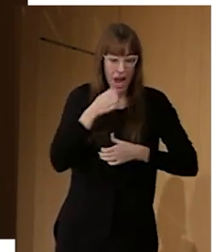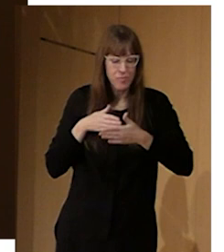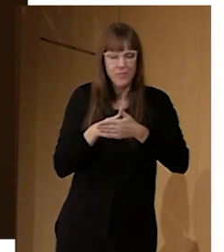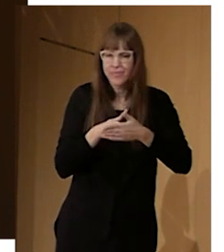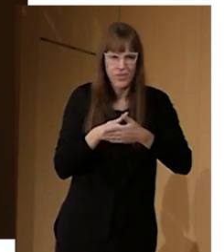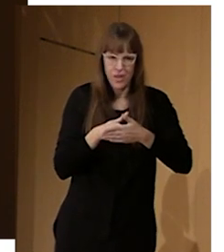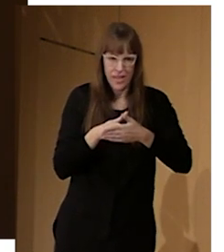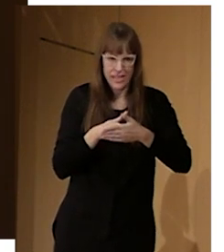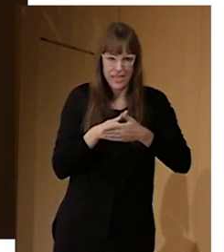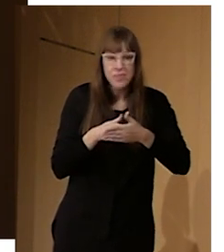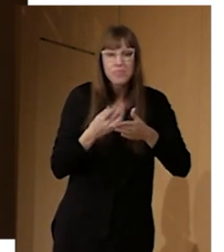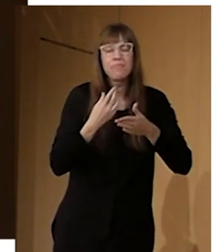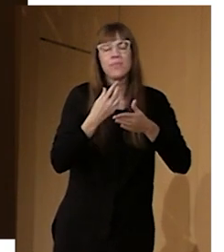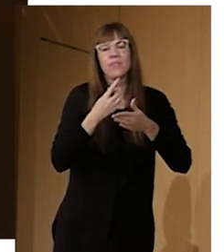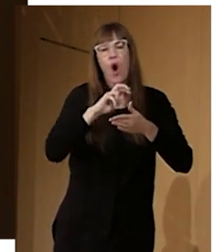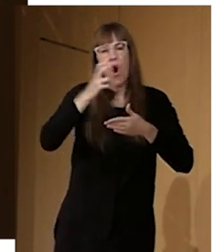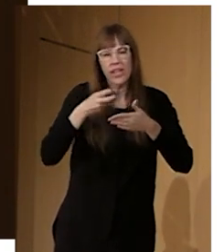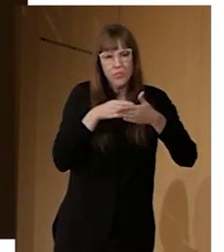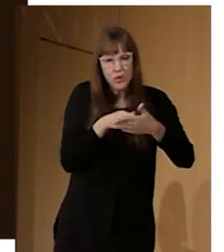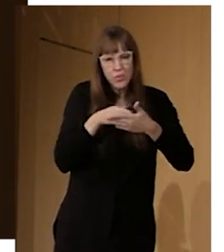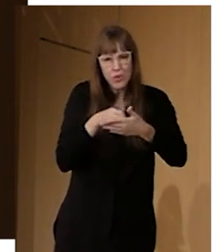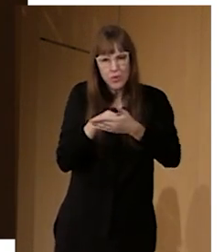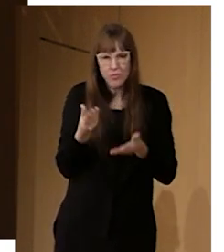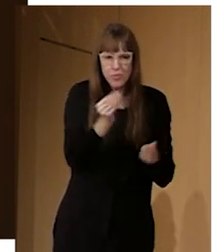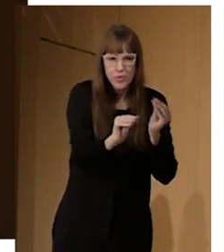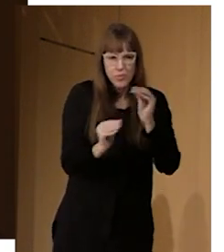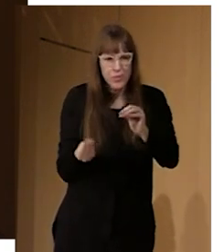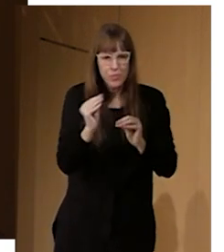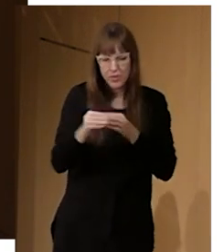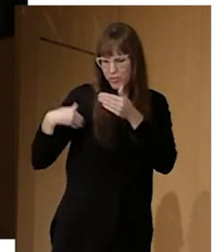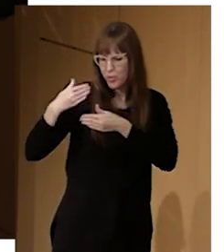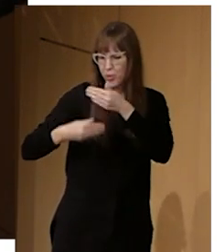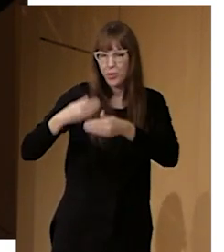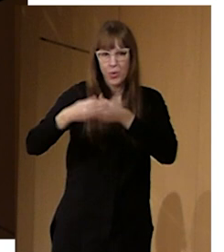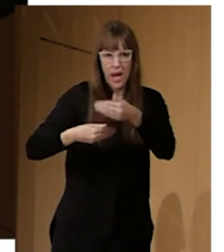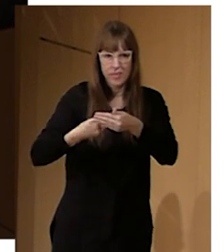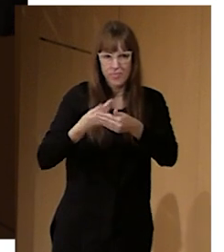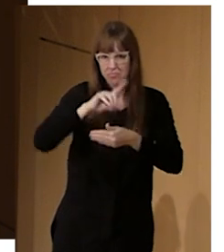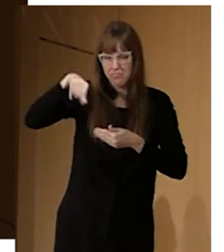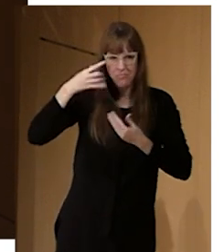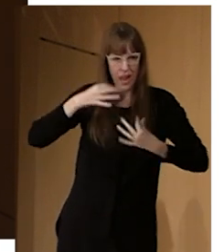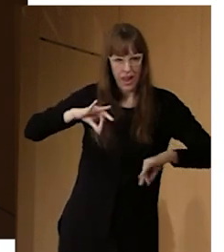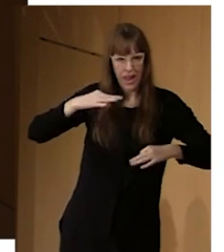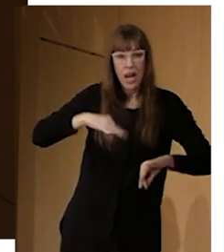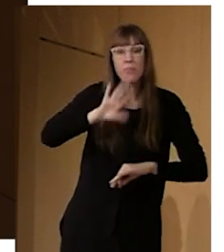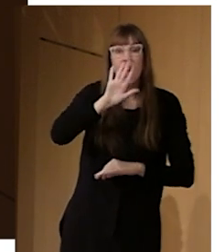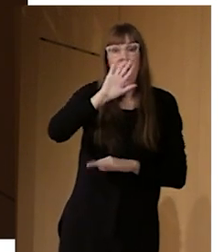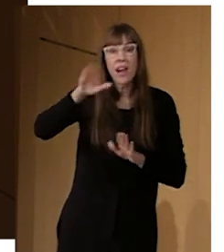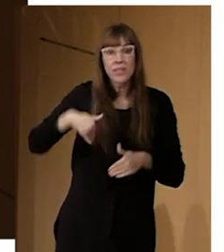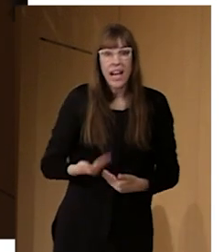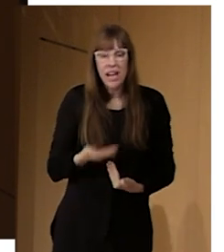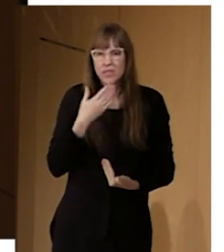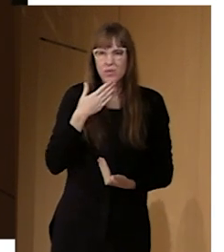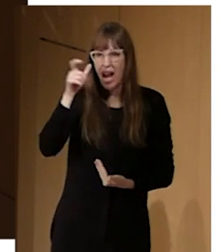ido poniendo en el tiempo eh A veces sin darnos cuenta y que han determinado y posicionado cóm ellos sienten y entienden que los